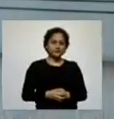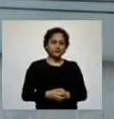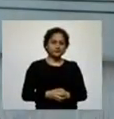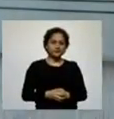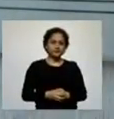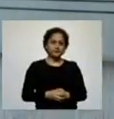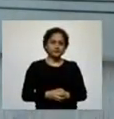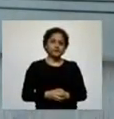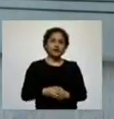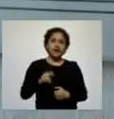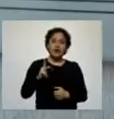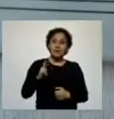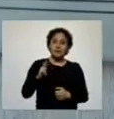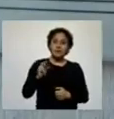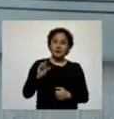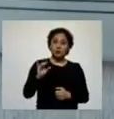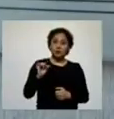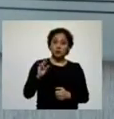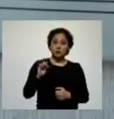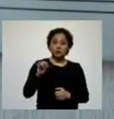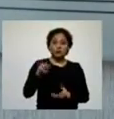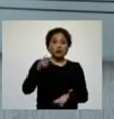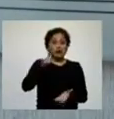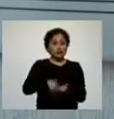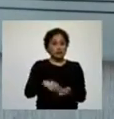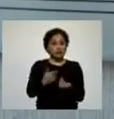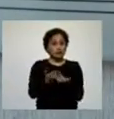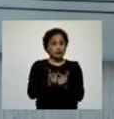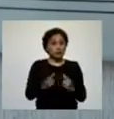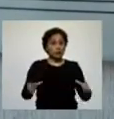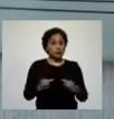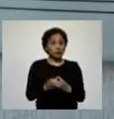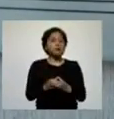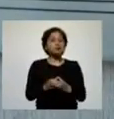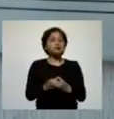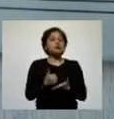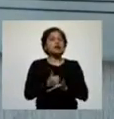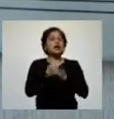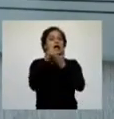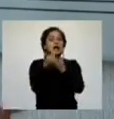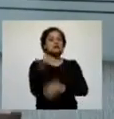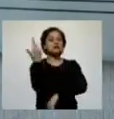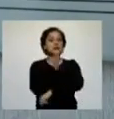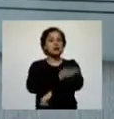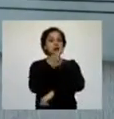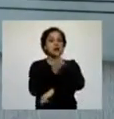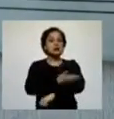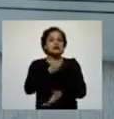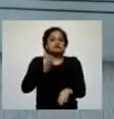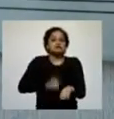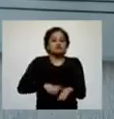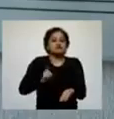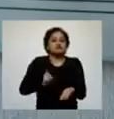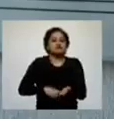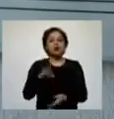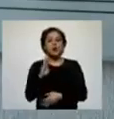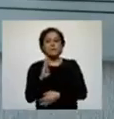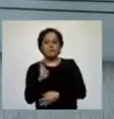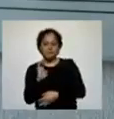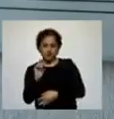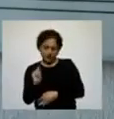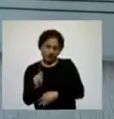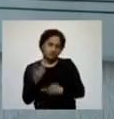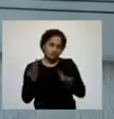El rol principal de la percusión en una orquesta es mantener el ritmo, el pulso o el beat, como también se le conoce.